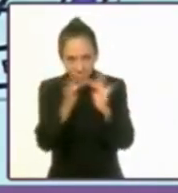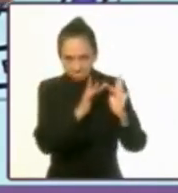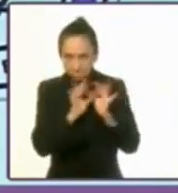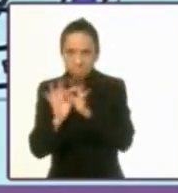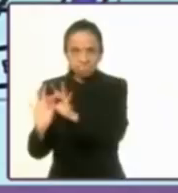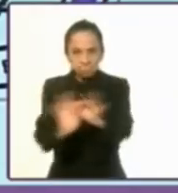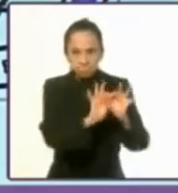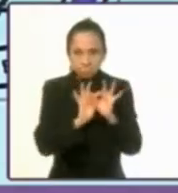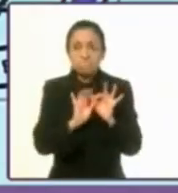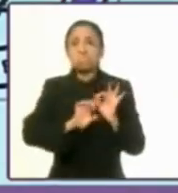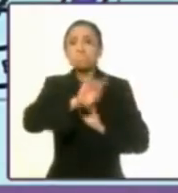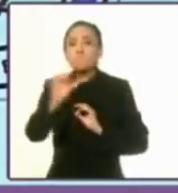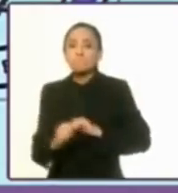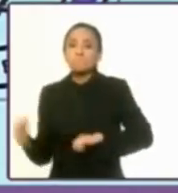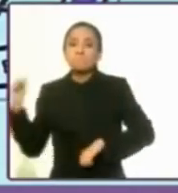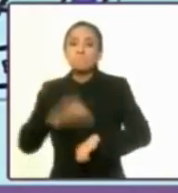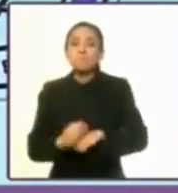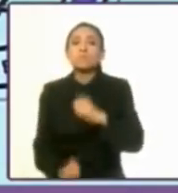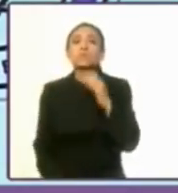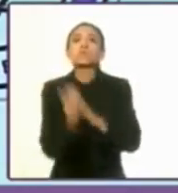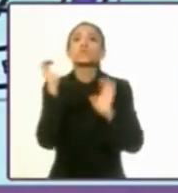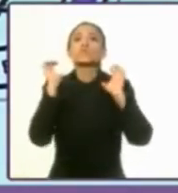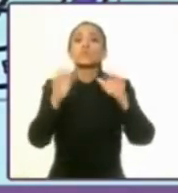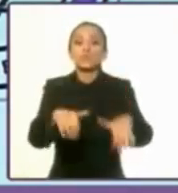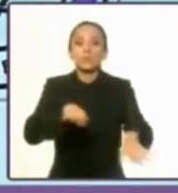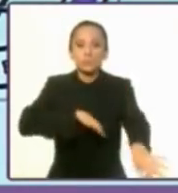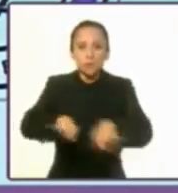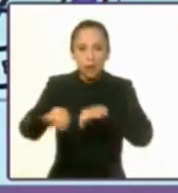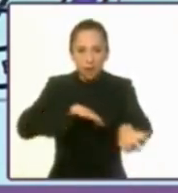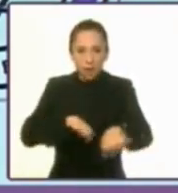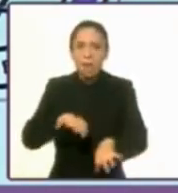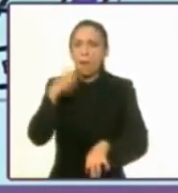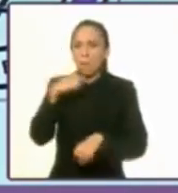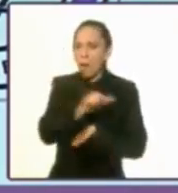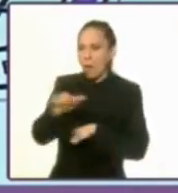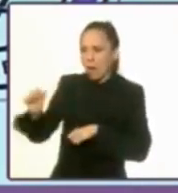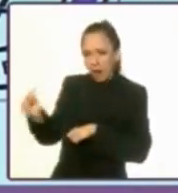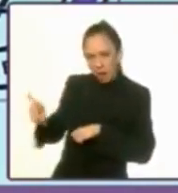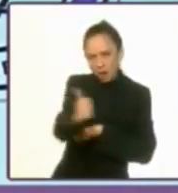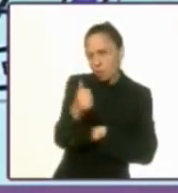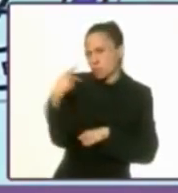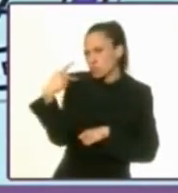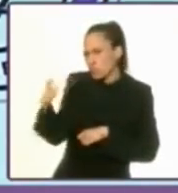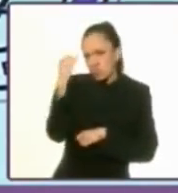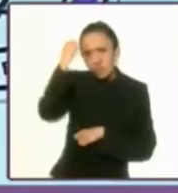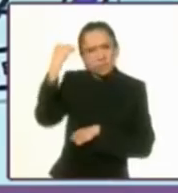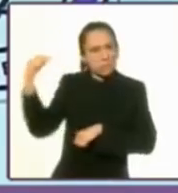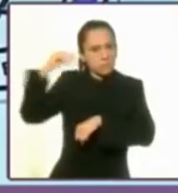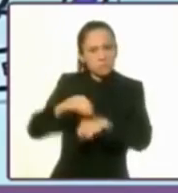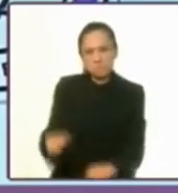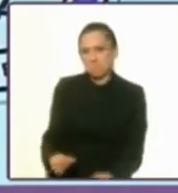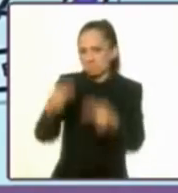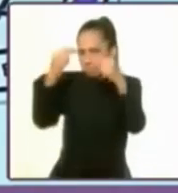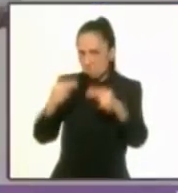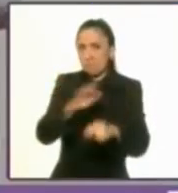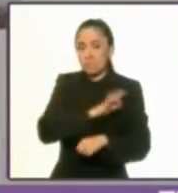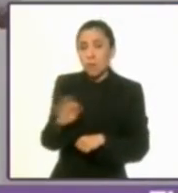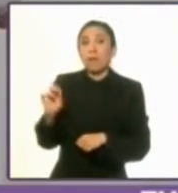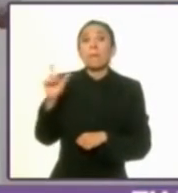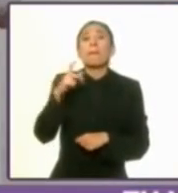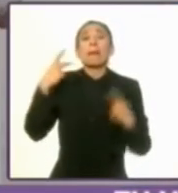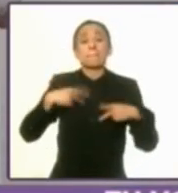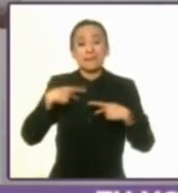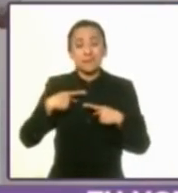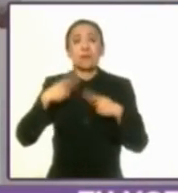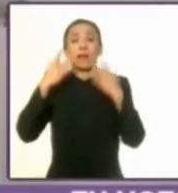empleos y autosuficiencia para generar la capacidad de todos aquellos que hayan deserción tiempo la